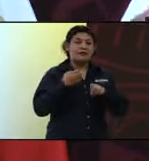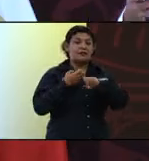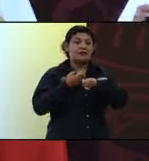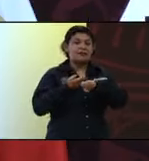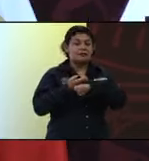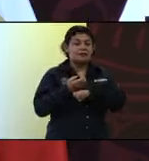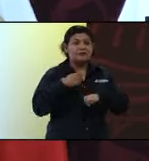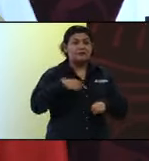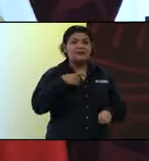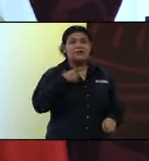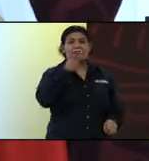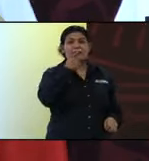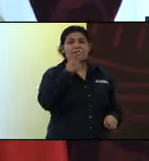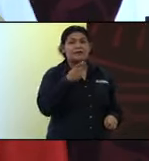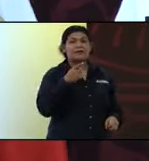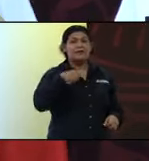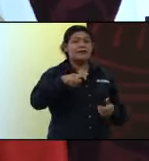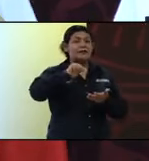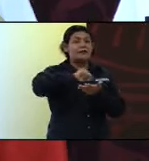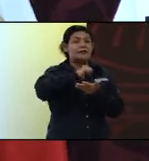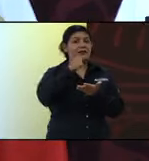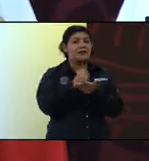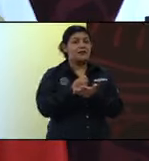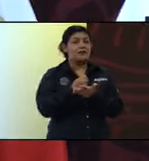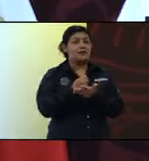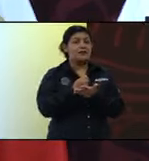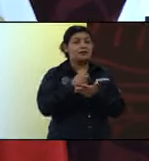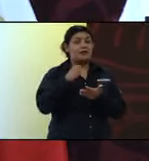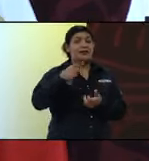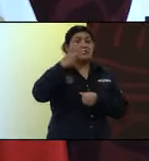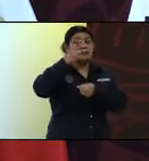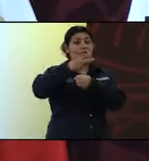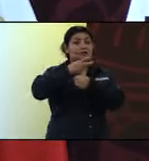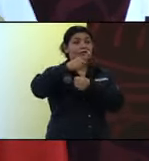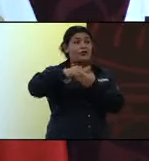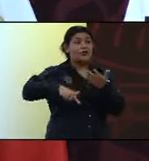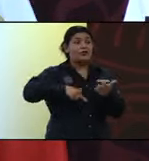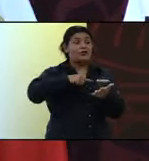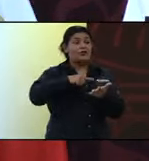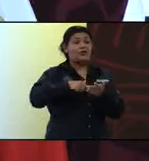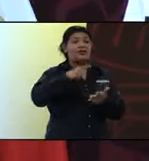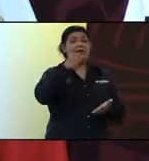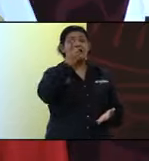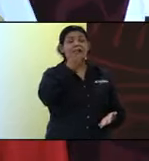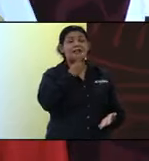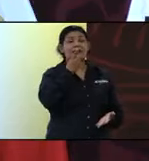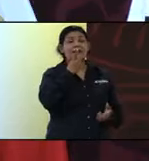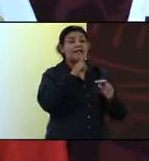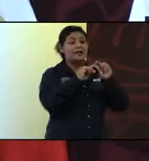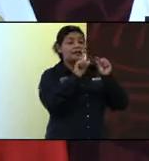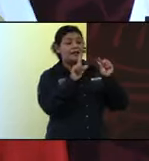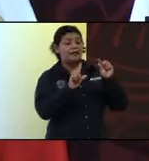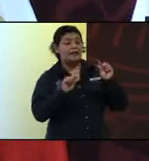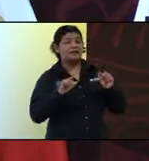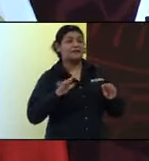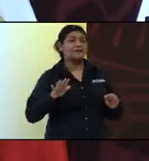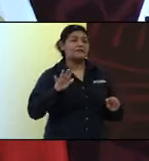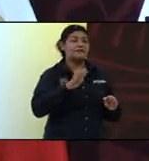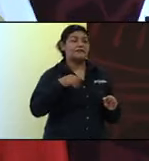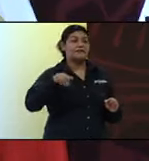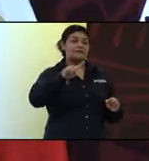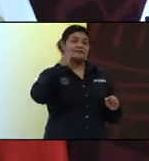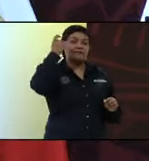les comentaba que Tamaulipas ocupa el segundo lugar de diabetes en el país, imagínense ustedes nada